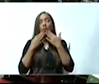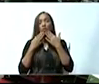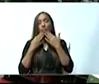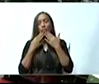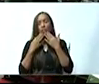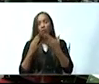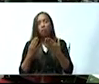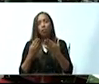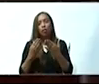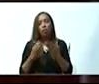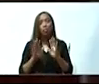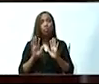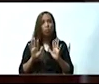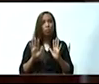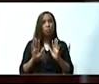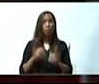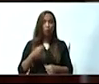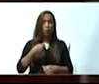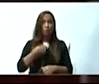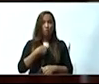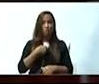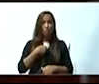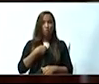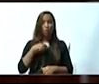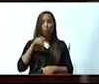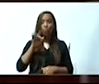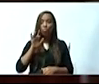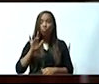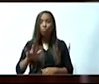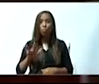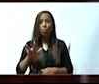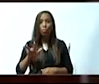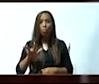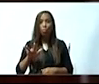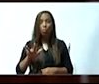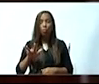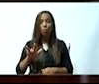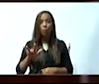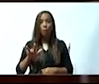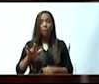para ser consultada como indica el reglamento por los diputados.